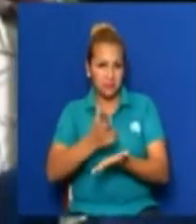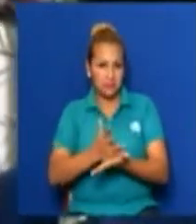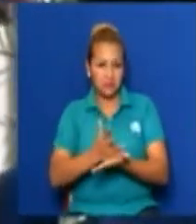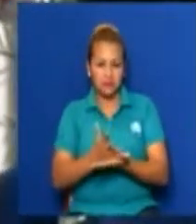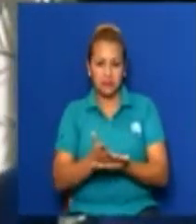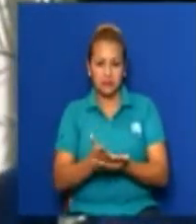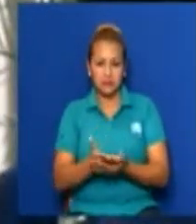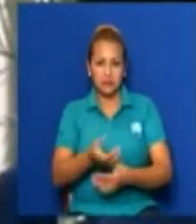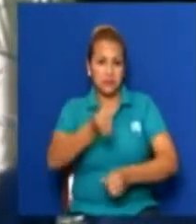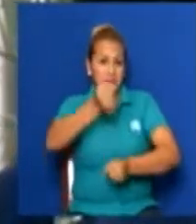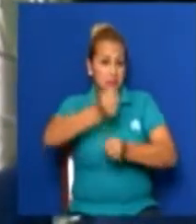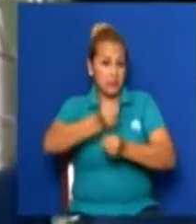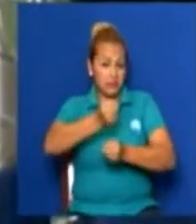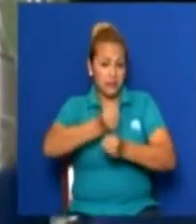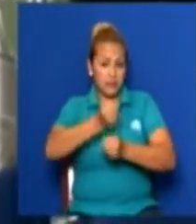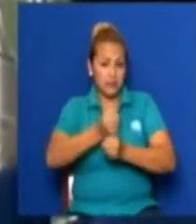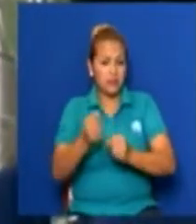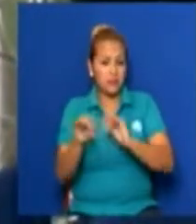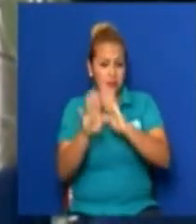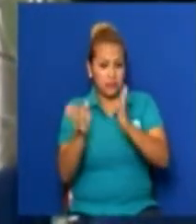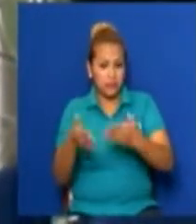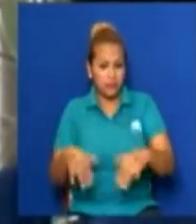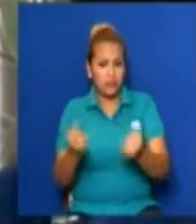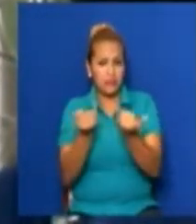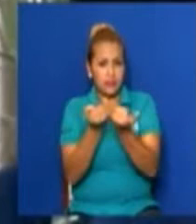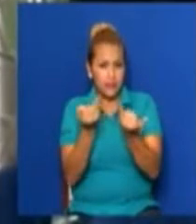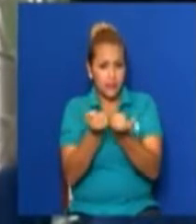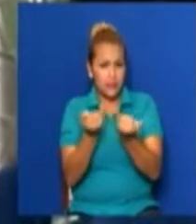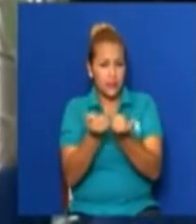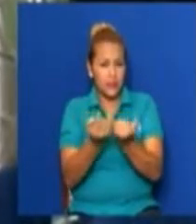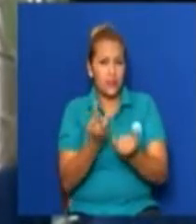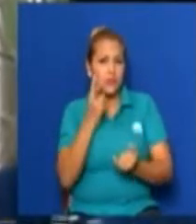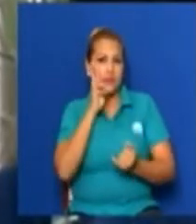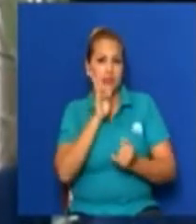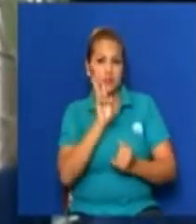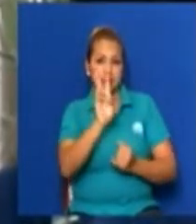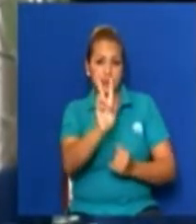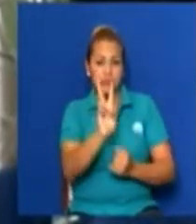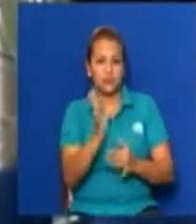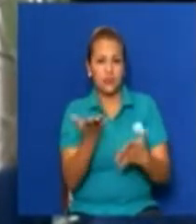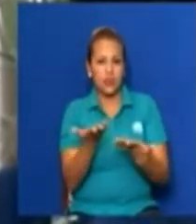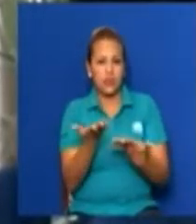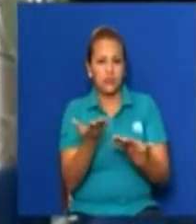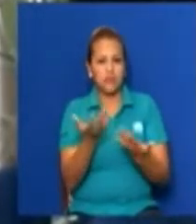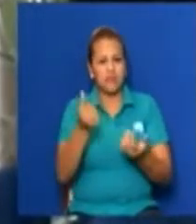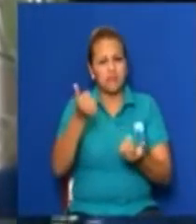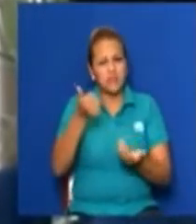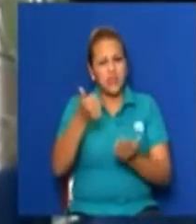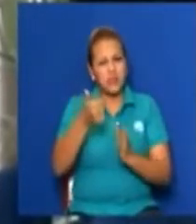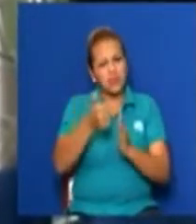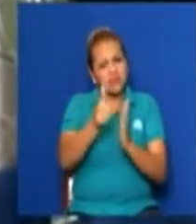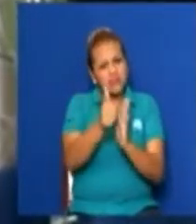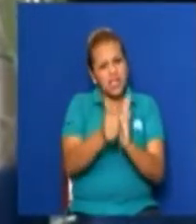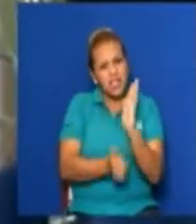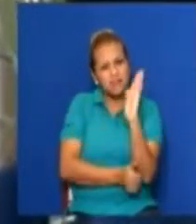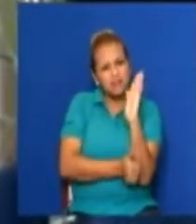en el trabajo de la mujer también se refleja una baja autoestima muchas veces.